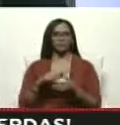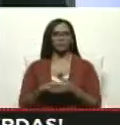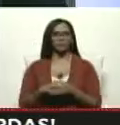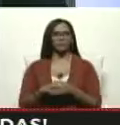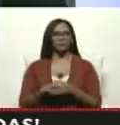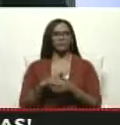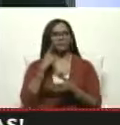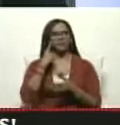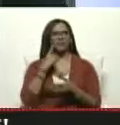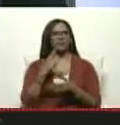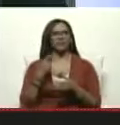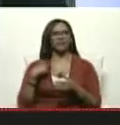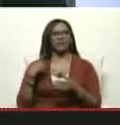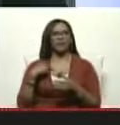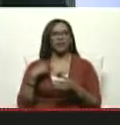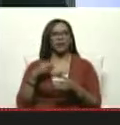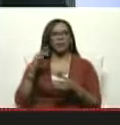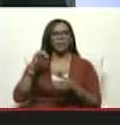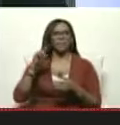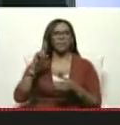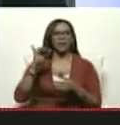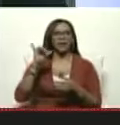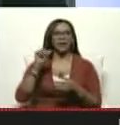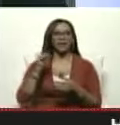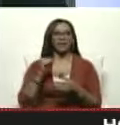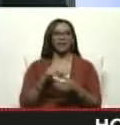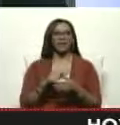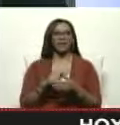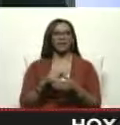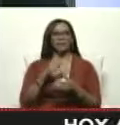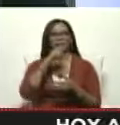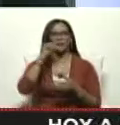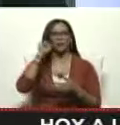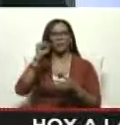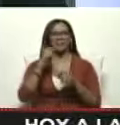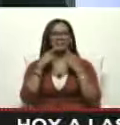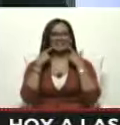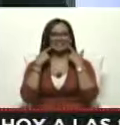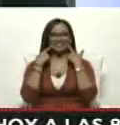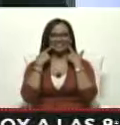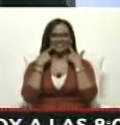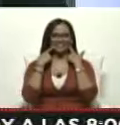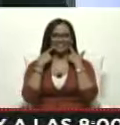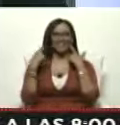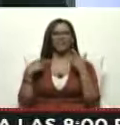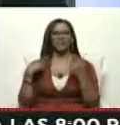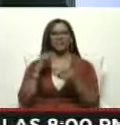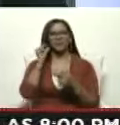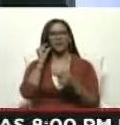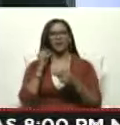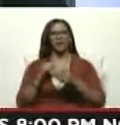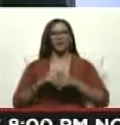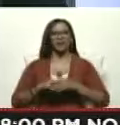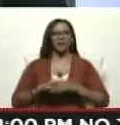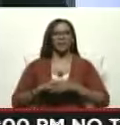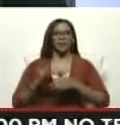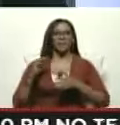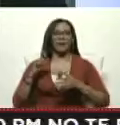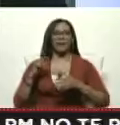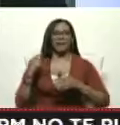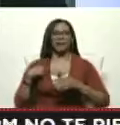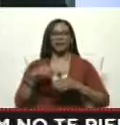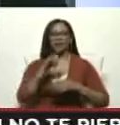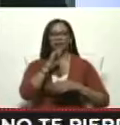Mira, por ahí estoy viendo en un monitor que tenemos a María Antonieta Peña de Maduro Más, que está con una sonrisa. ¿Qué nos tendrá esa mujer, Dios mío? María Antonieta nos tiene